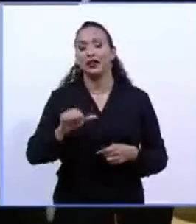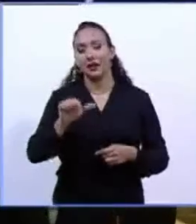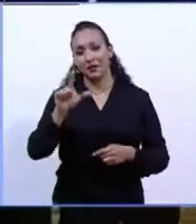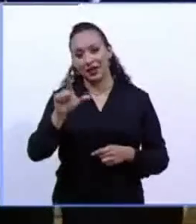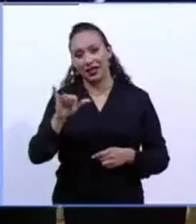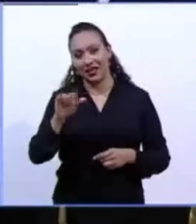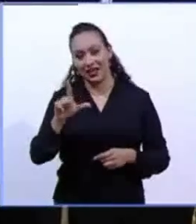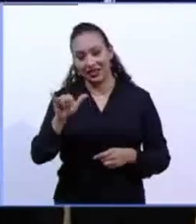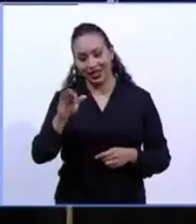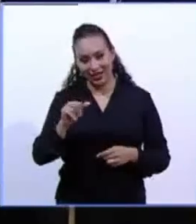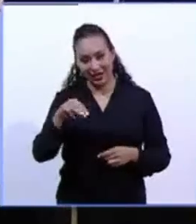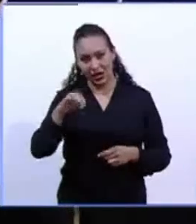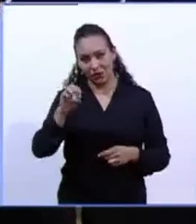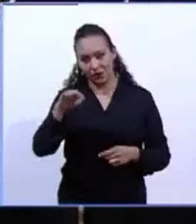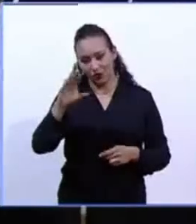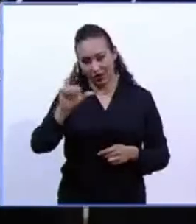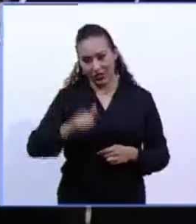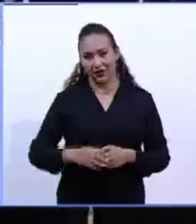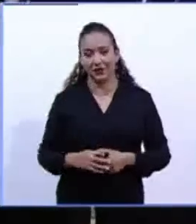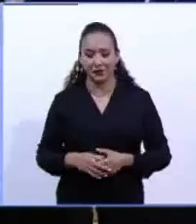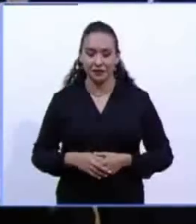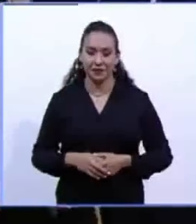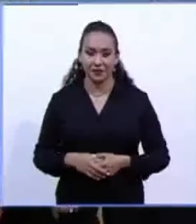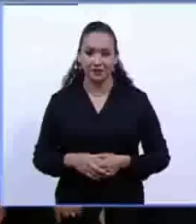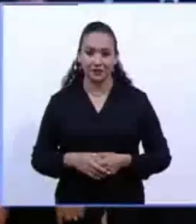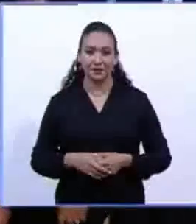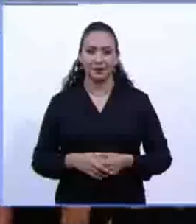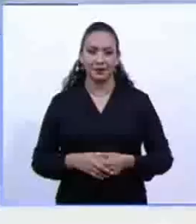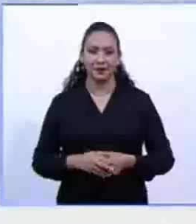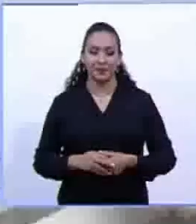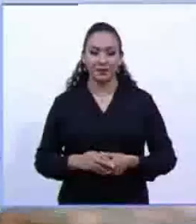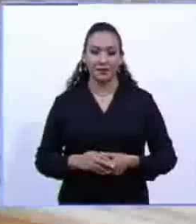Lilia Mónica López Benítez.